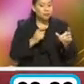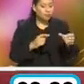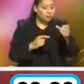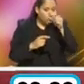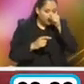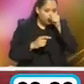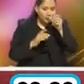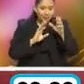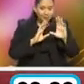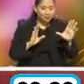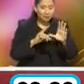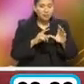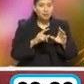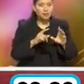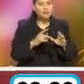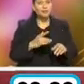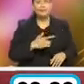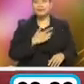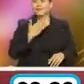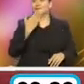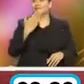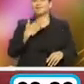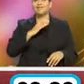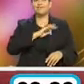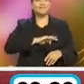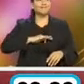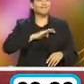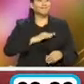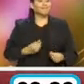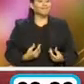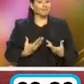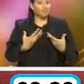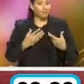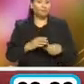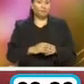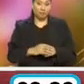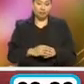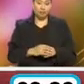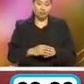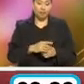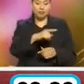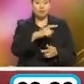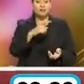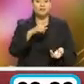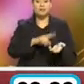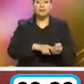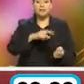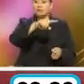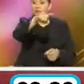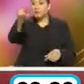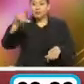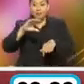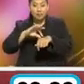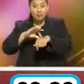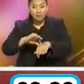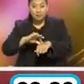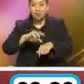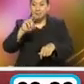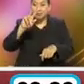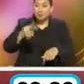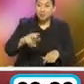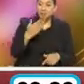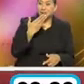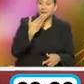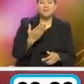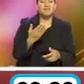sustancias, pues se sienten bien, ¿no? ¿Por qué? Porque a veces evaden su realidad y entran en